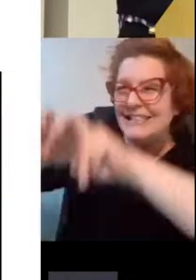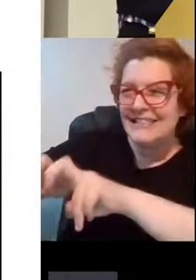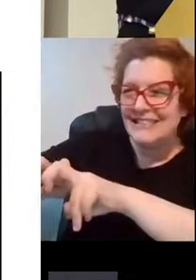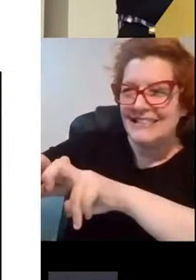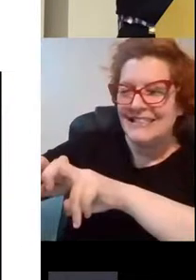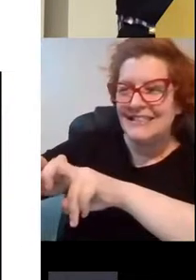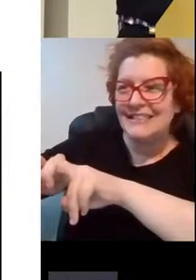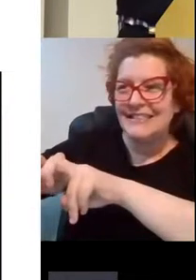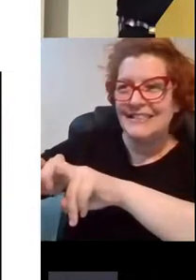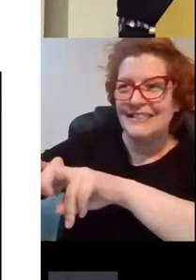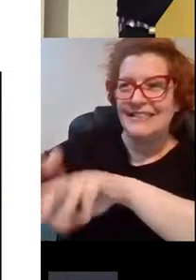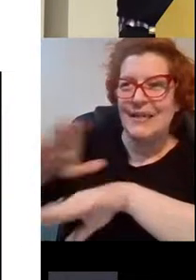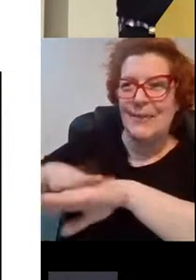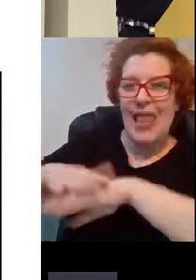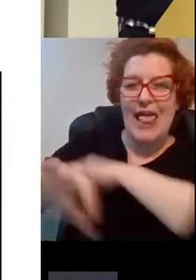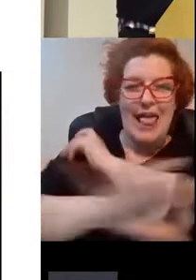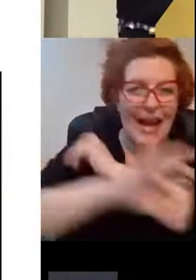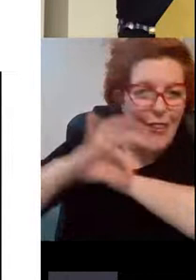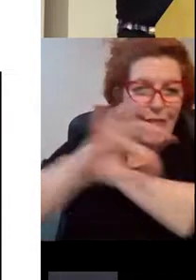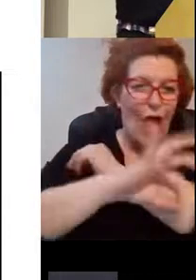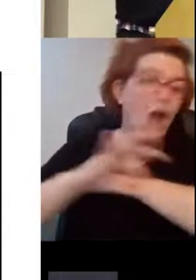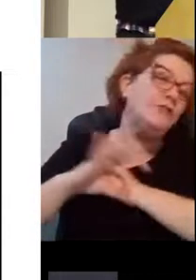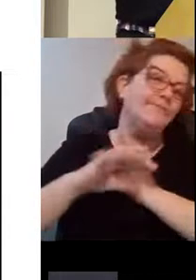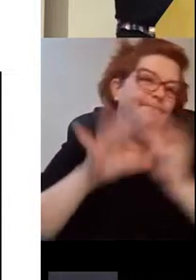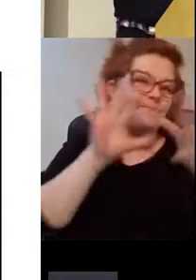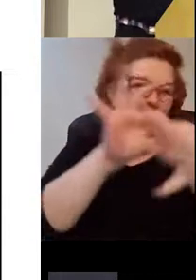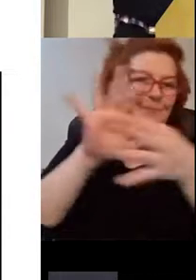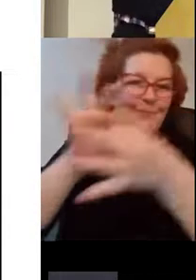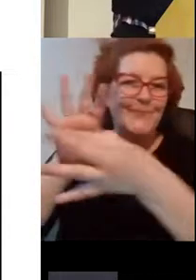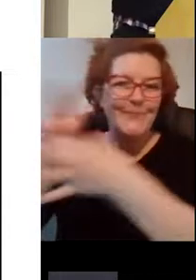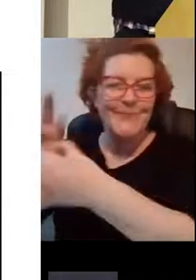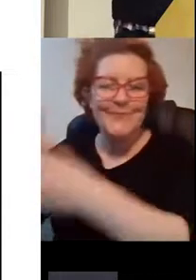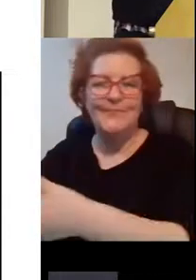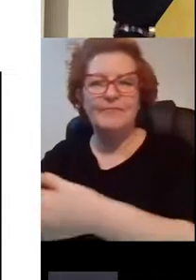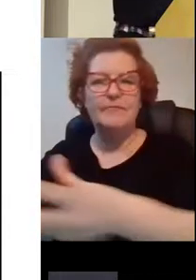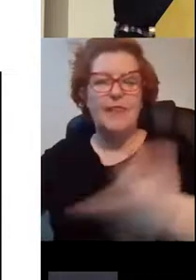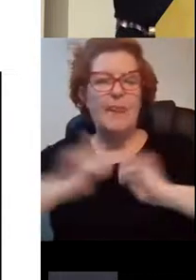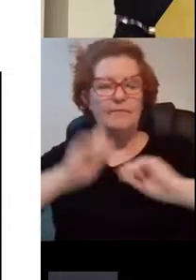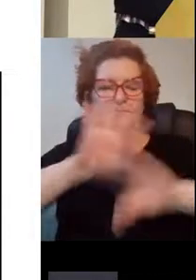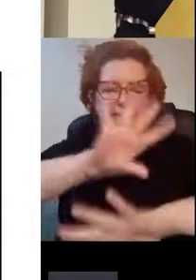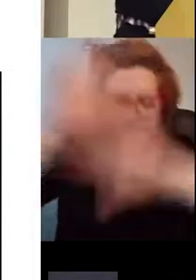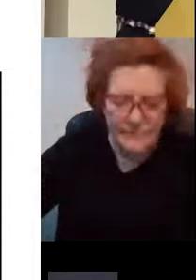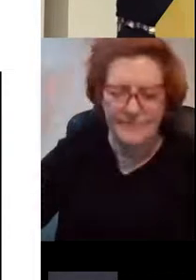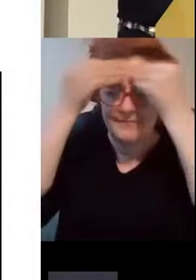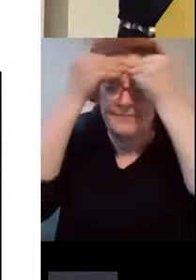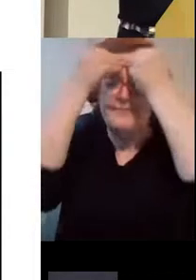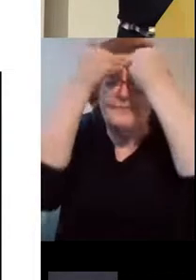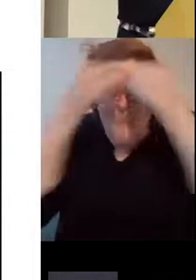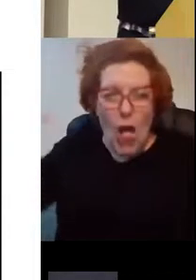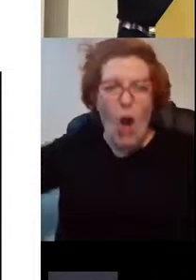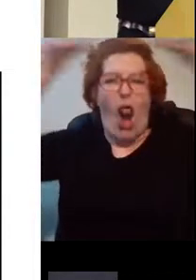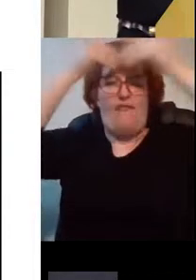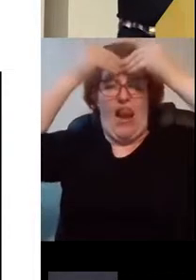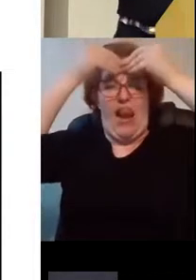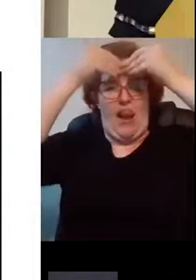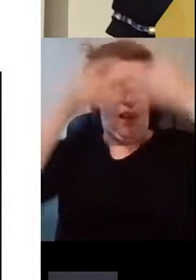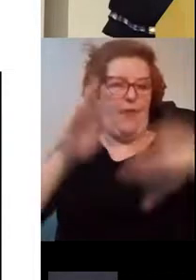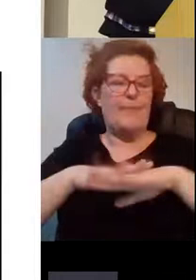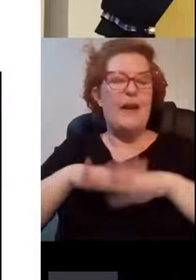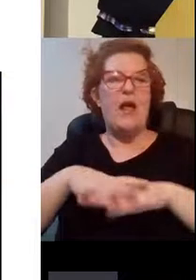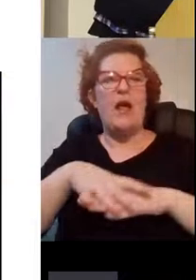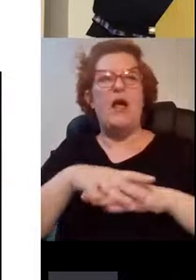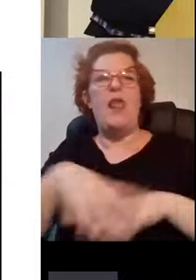esa imagen se va a enriquecer con los ejercicios que hacen de color, de composición, de tipografía, de rotulación, y que